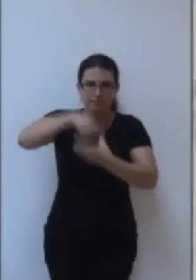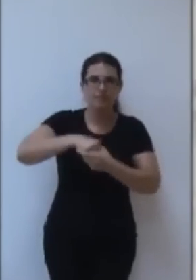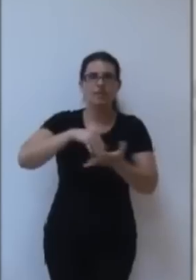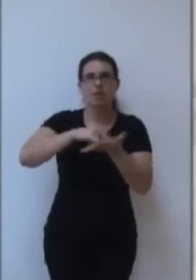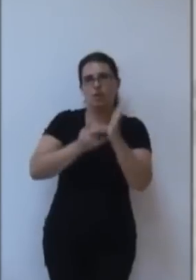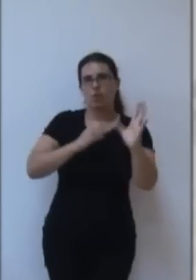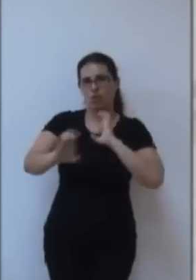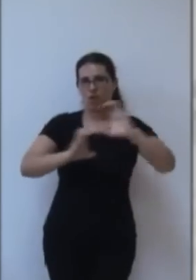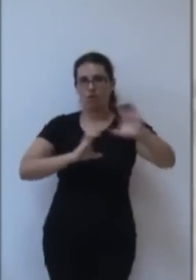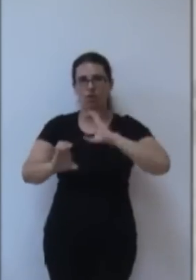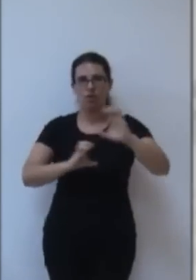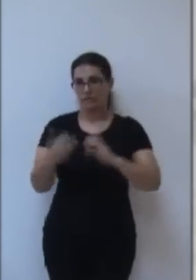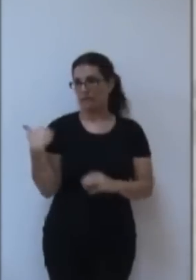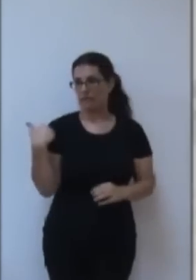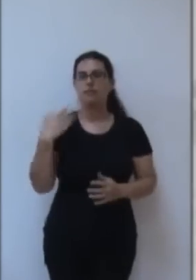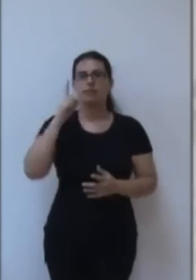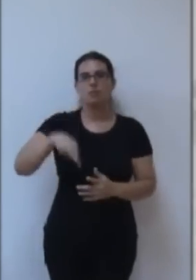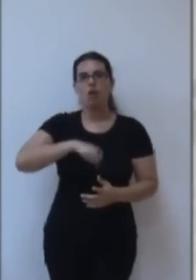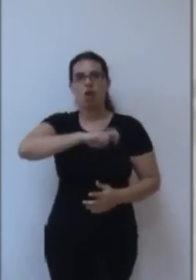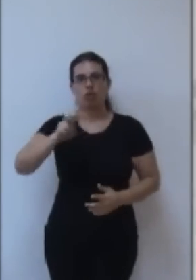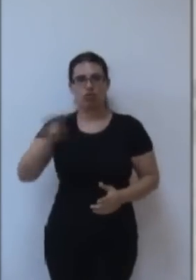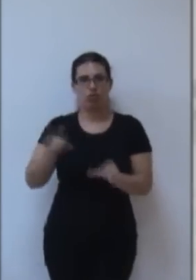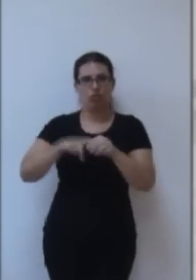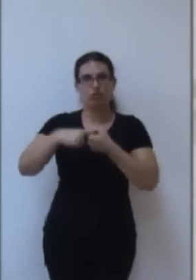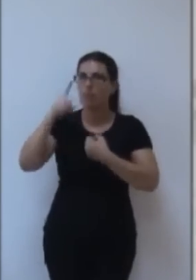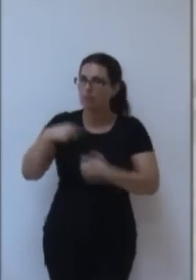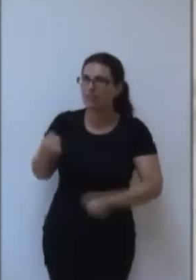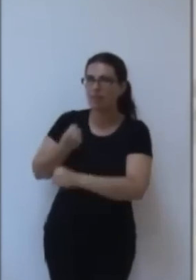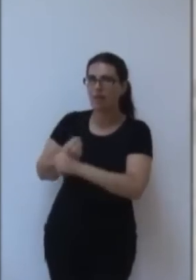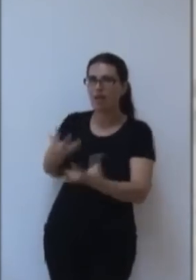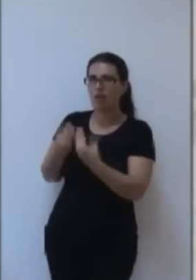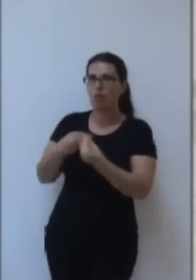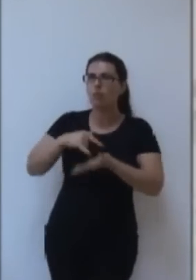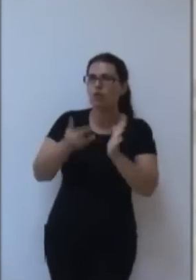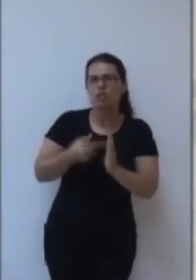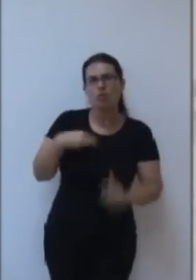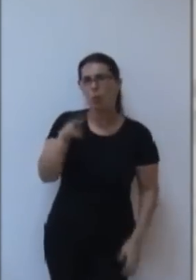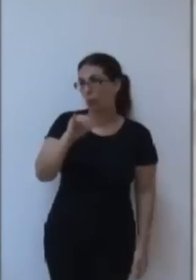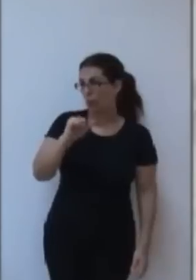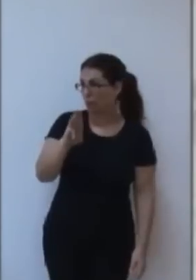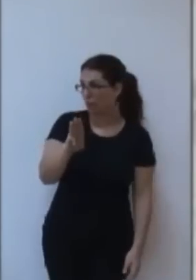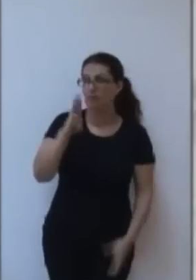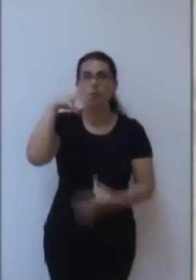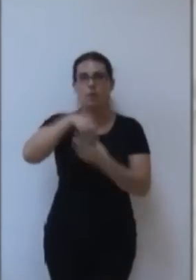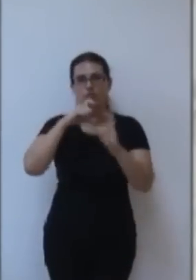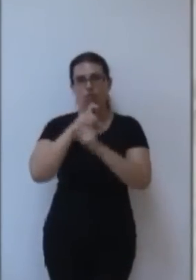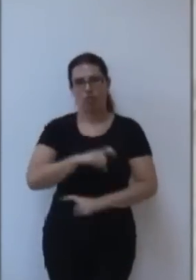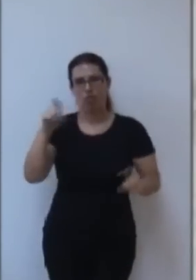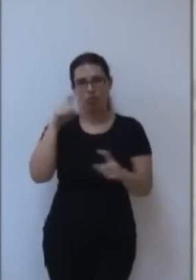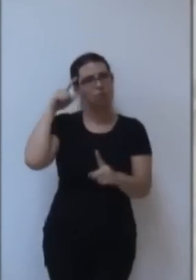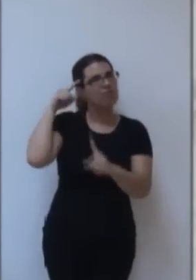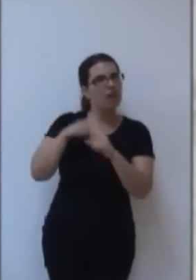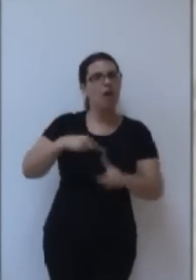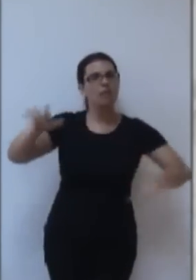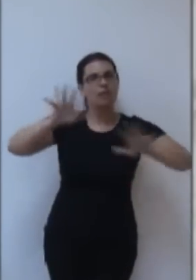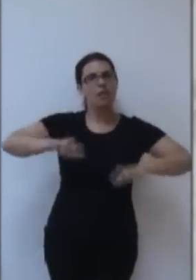comunicaciones, y recientemente pues con otros miembros estás diseñando y trabajando en el proyecto BIT dentro de la Fundación para el